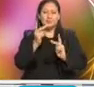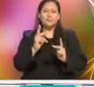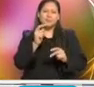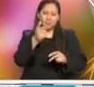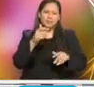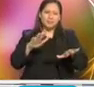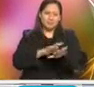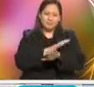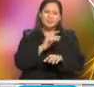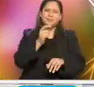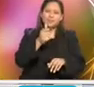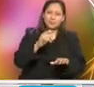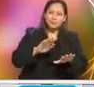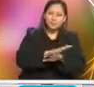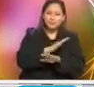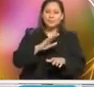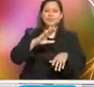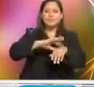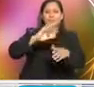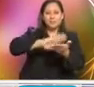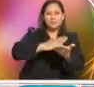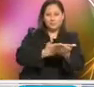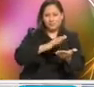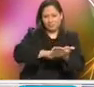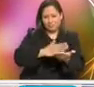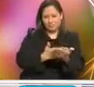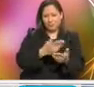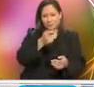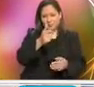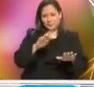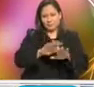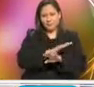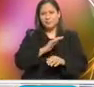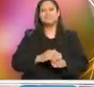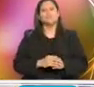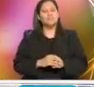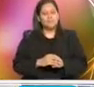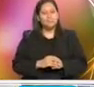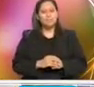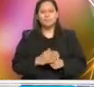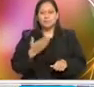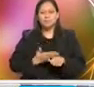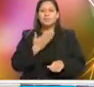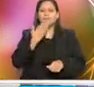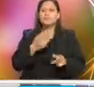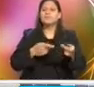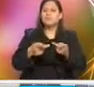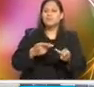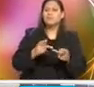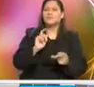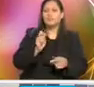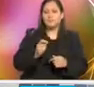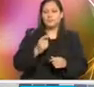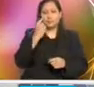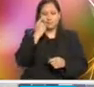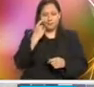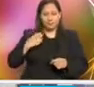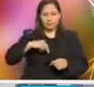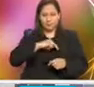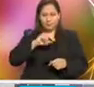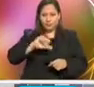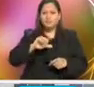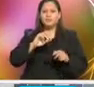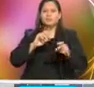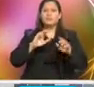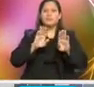poquito, Sí. sí, para variarle. Y el empanizado, sobre todo, Sí. es lo que va a cambiar un poquito. Pero Muy bien. ¿Qué nos vas a casi- preparar? casi igual. Cuéntanos. Fíjate, vamos a hacer